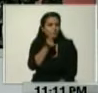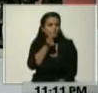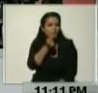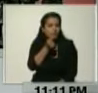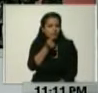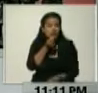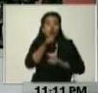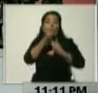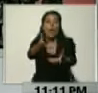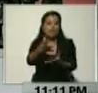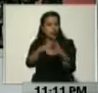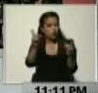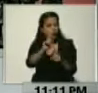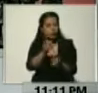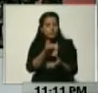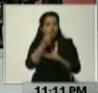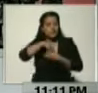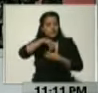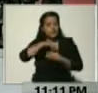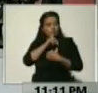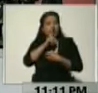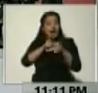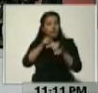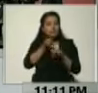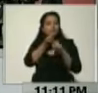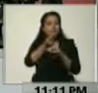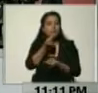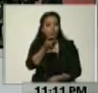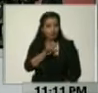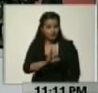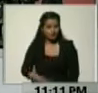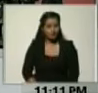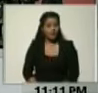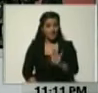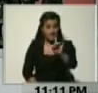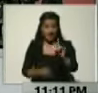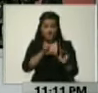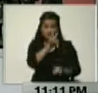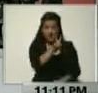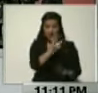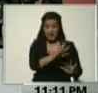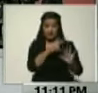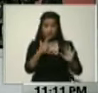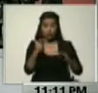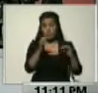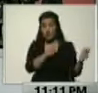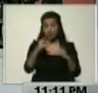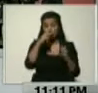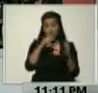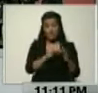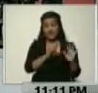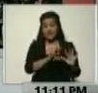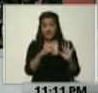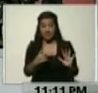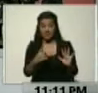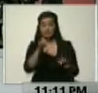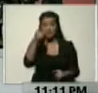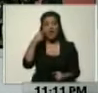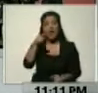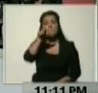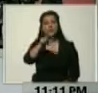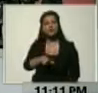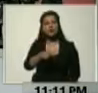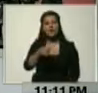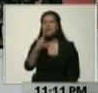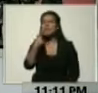quedo con más información. Es muy extraño, pero el viernes 18 de marzo de 2016, había una persona con